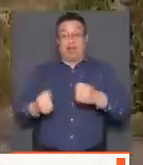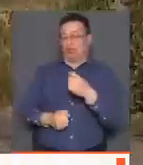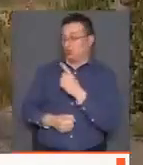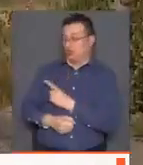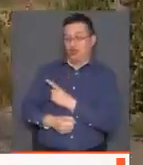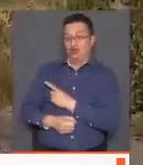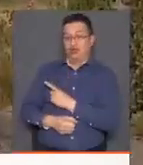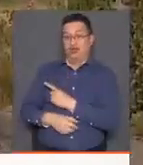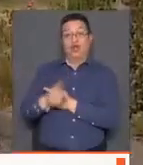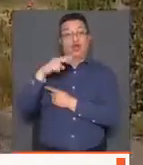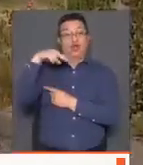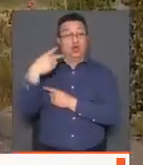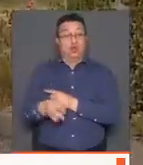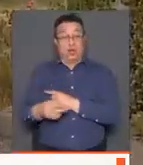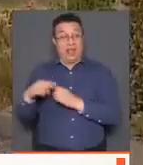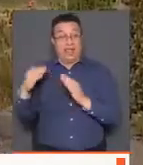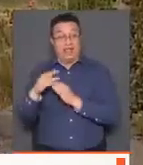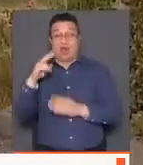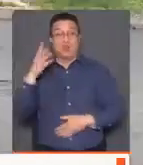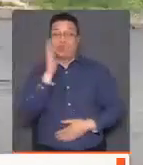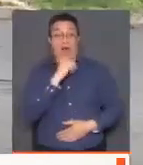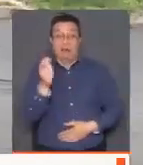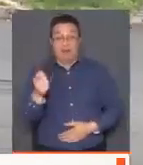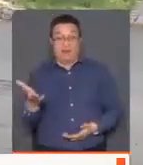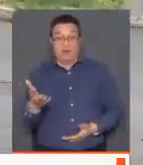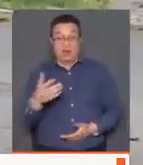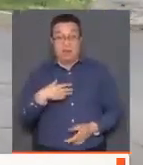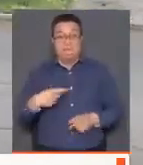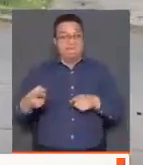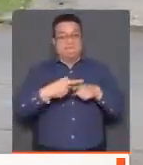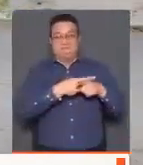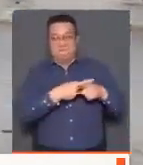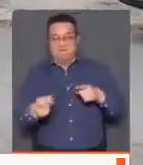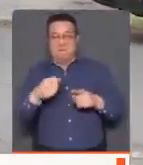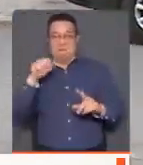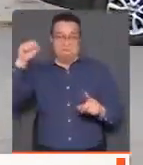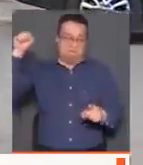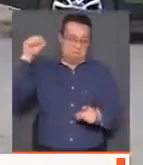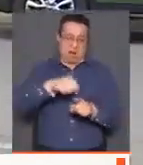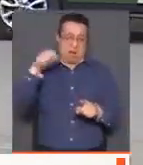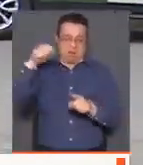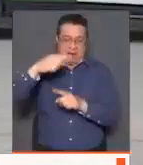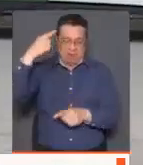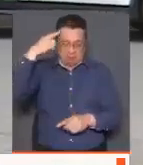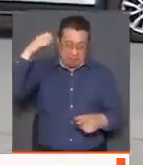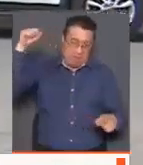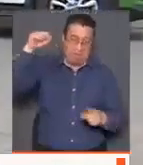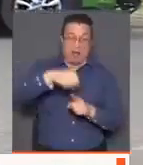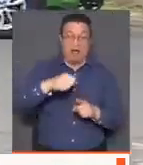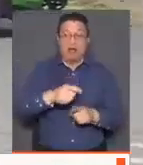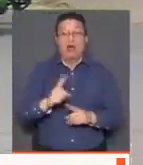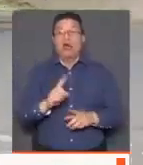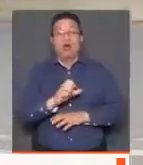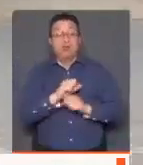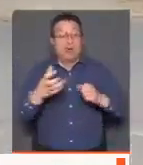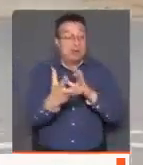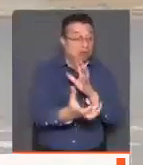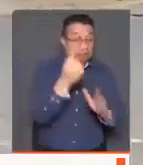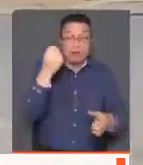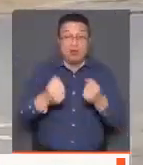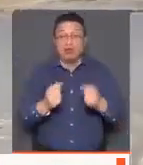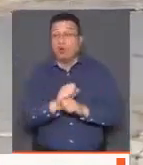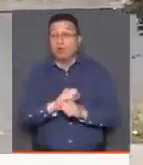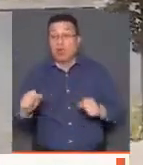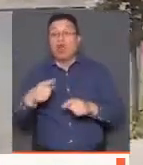de casa no tenía las llaves. En represalia, ellos la golpearon en su cabeza. Como no lograron sacar el vehículo, empezaron a